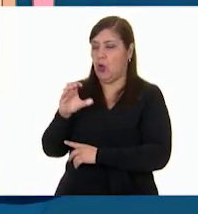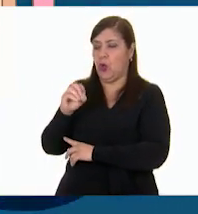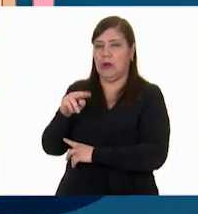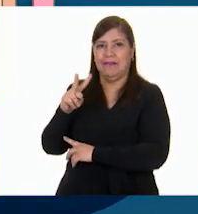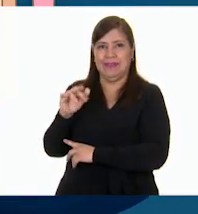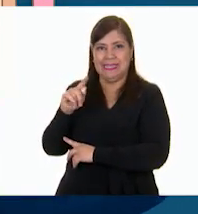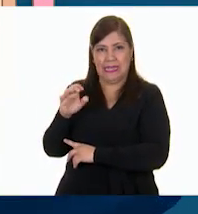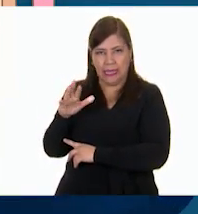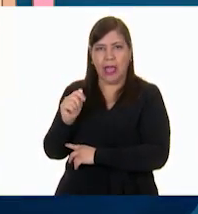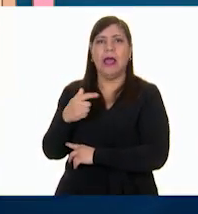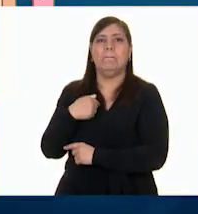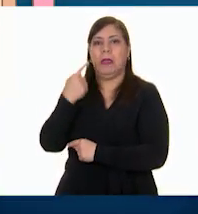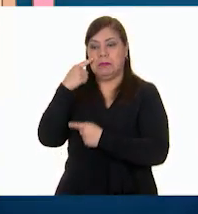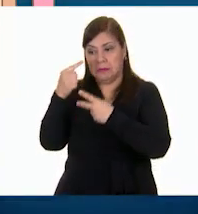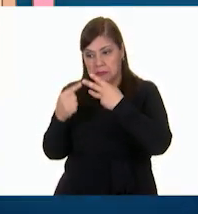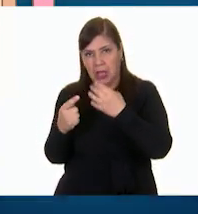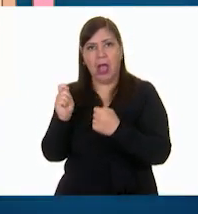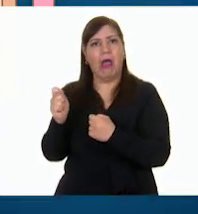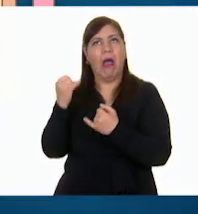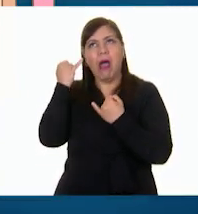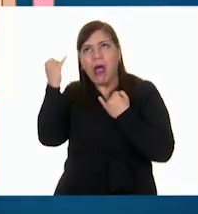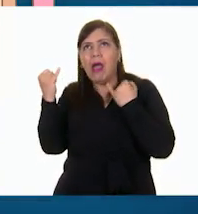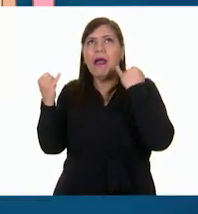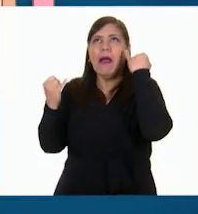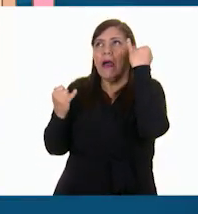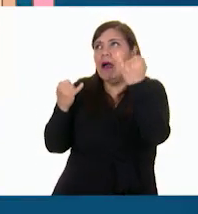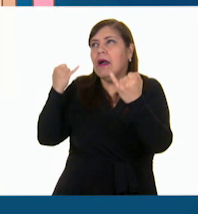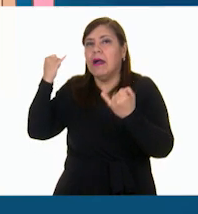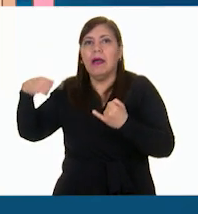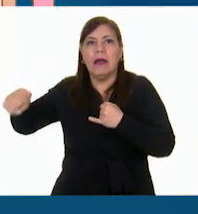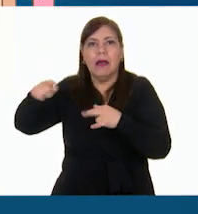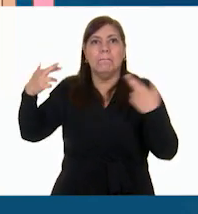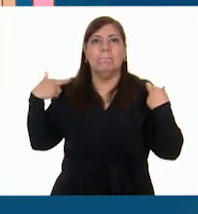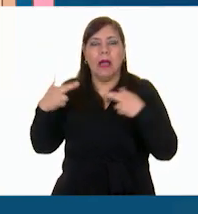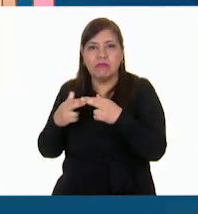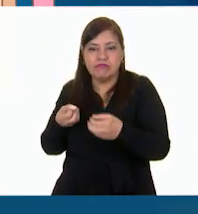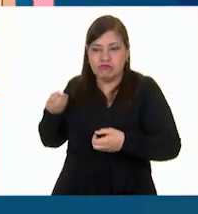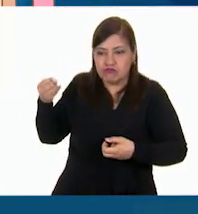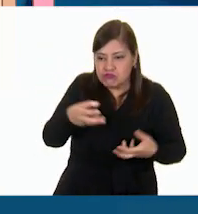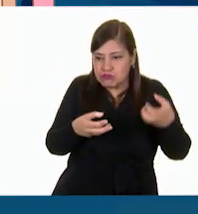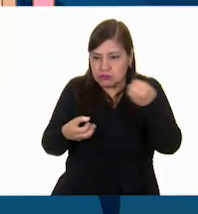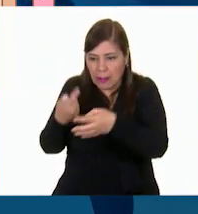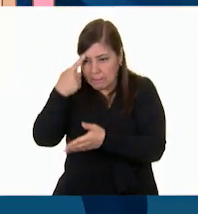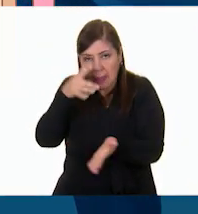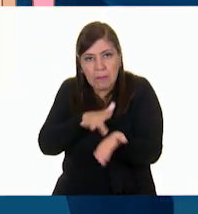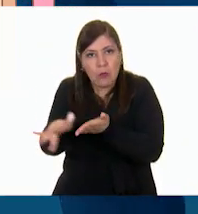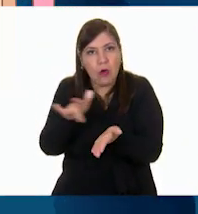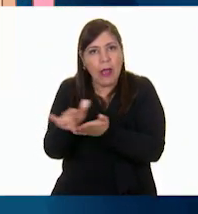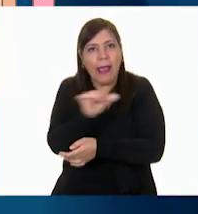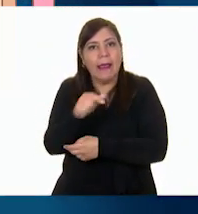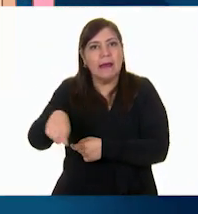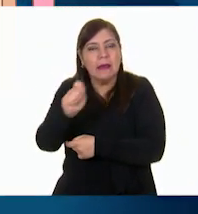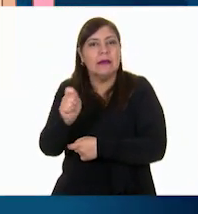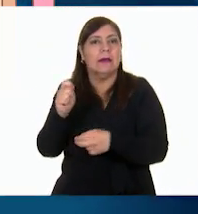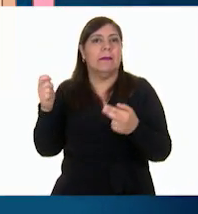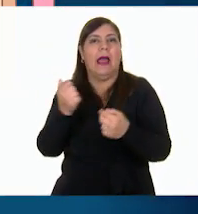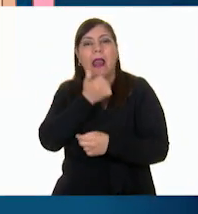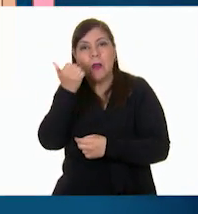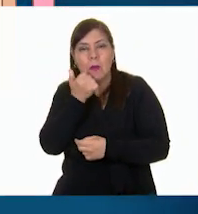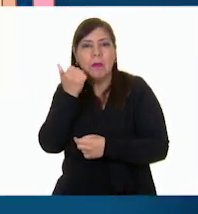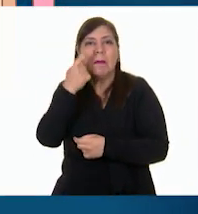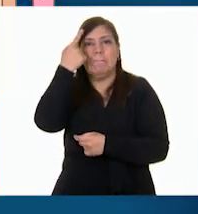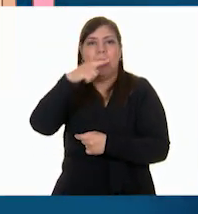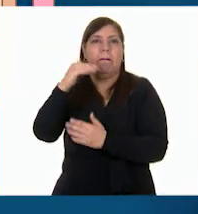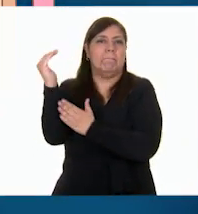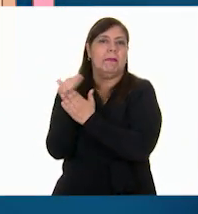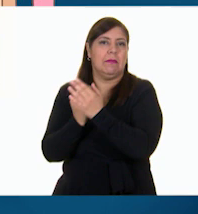las iniciativas y formas creativas en que los profesores han elegido superar todas las dificultades. Muy bien,